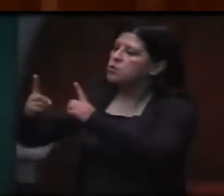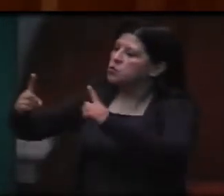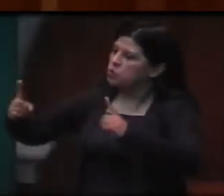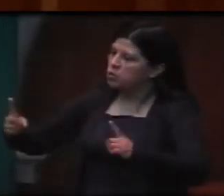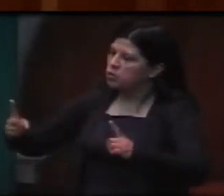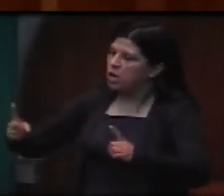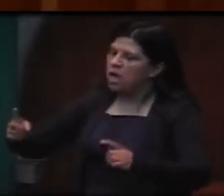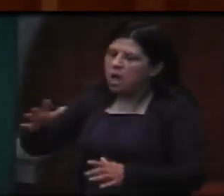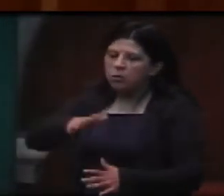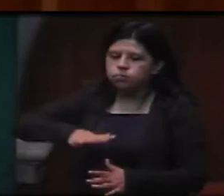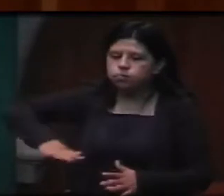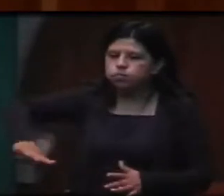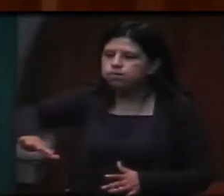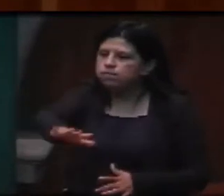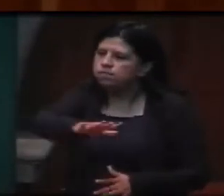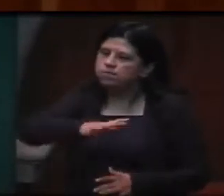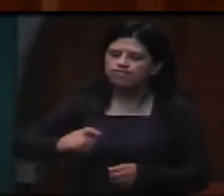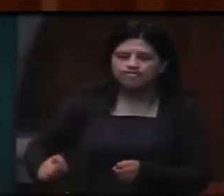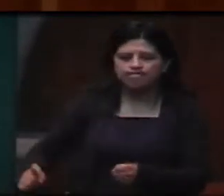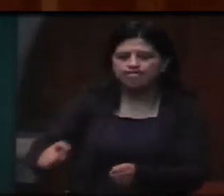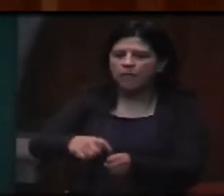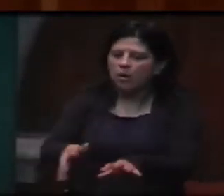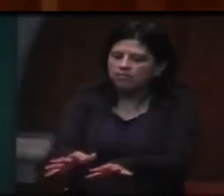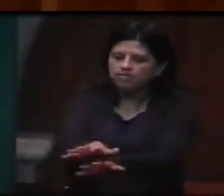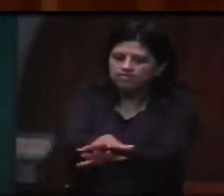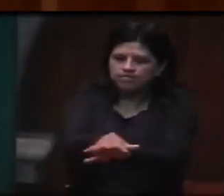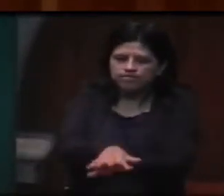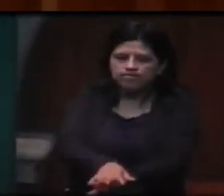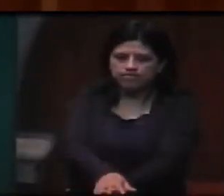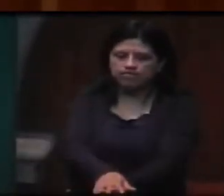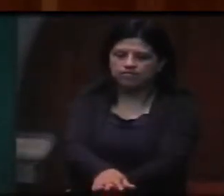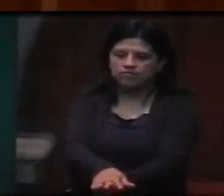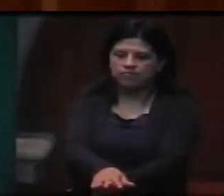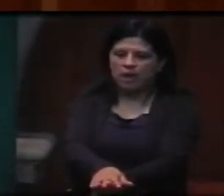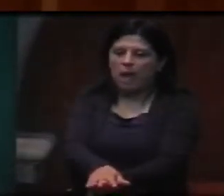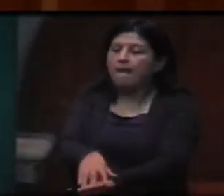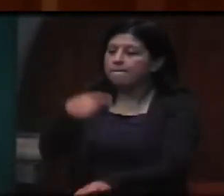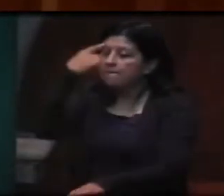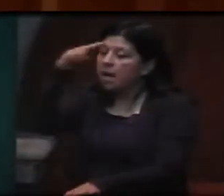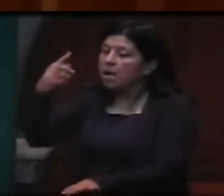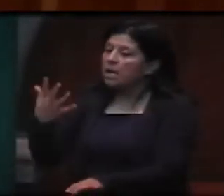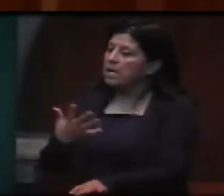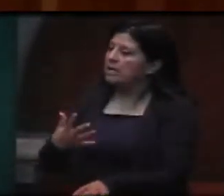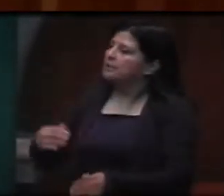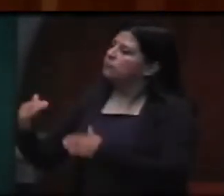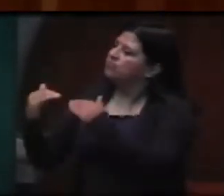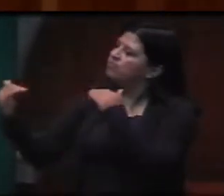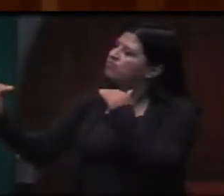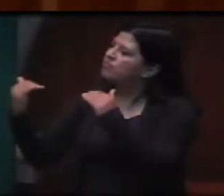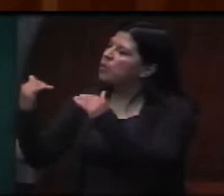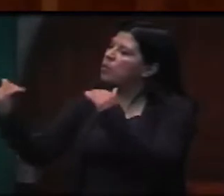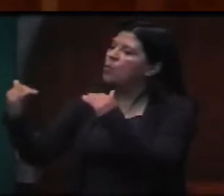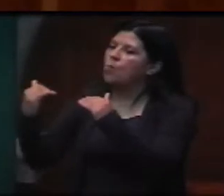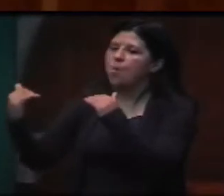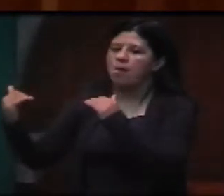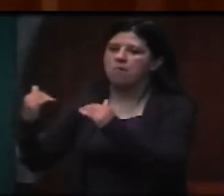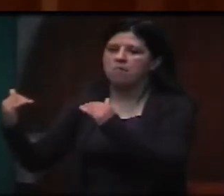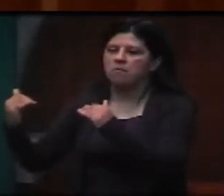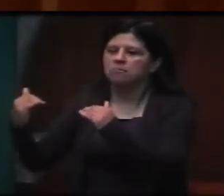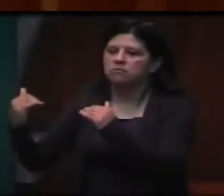que tengan una interacción activa en igualdad de condiciones que el resto de la población.